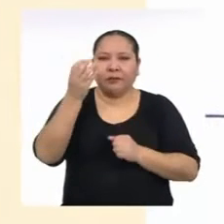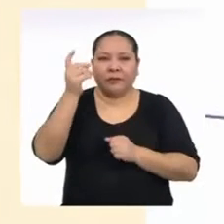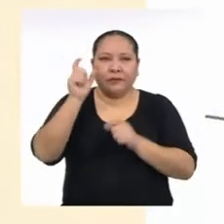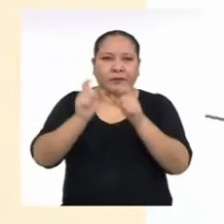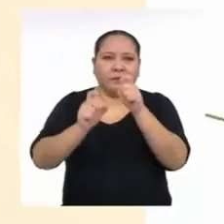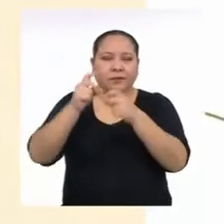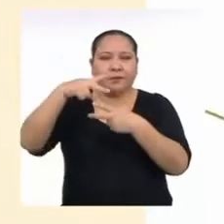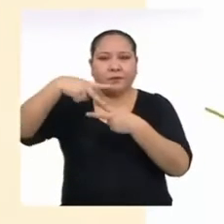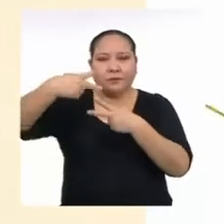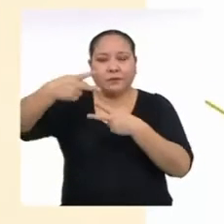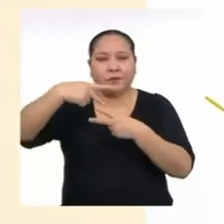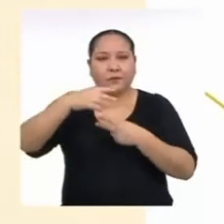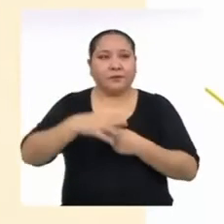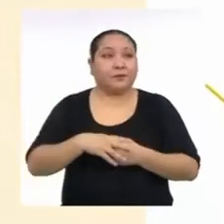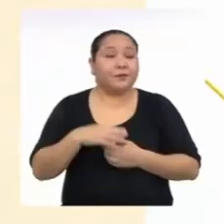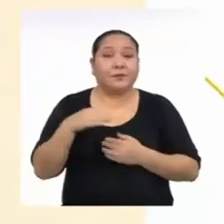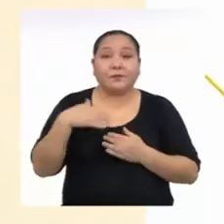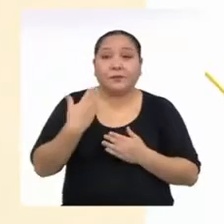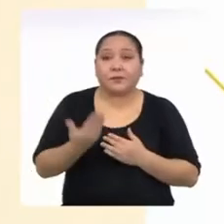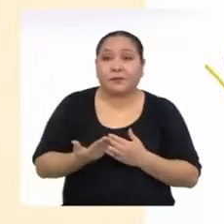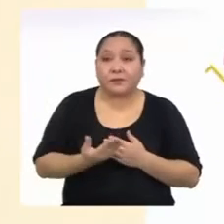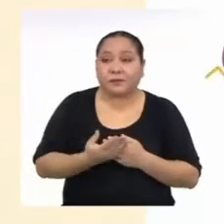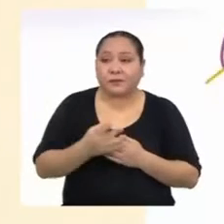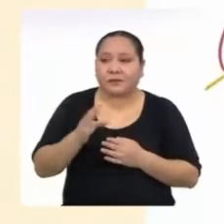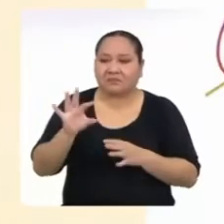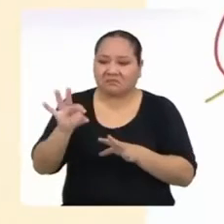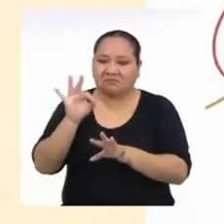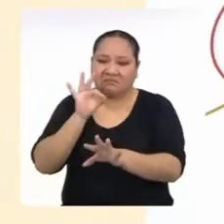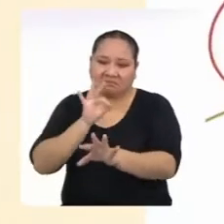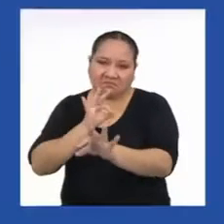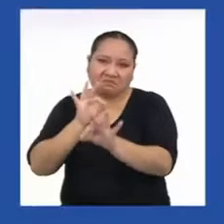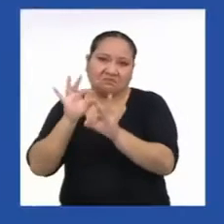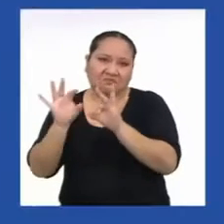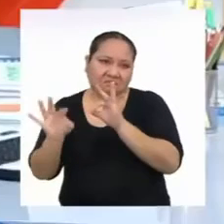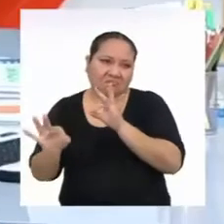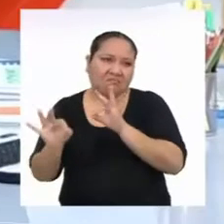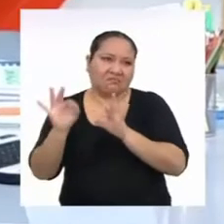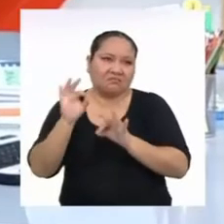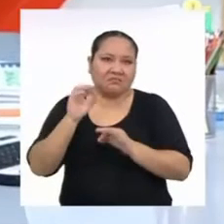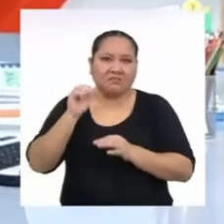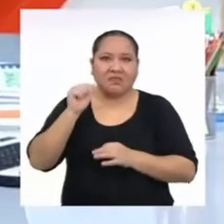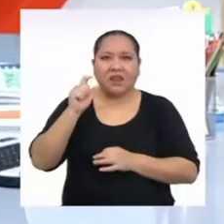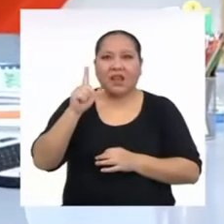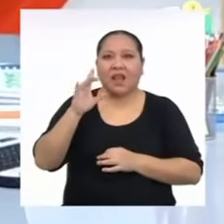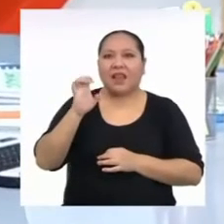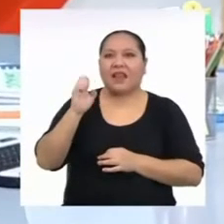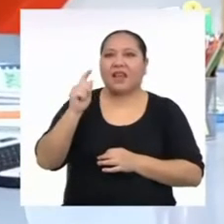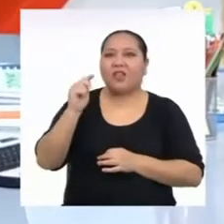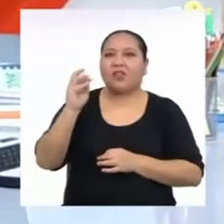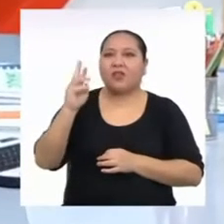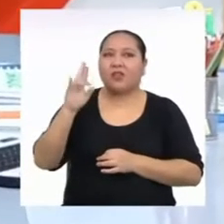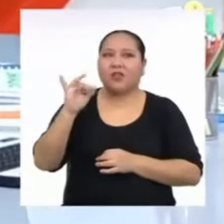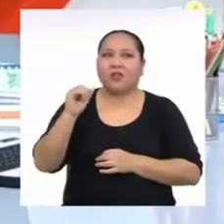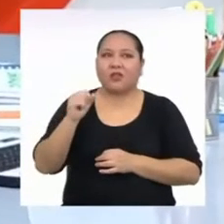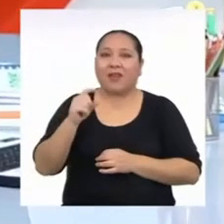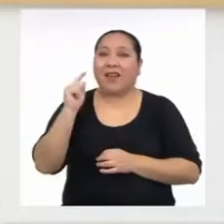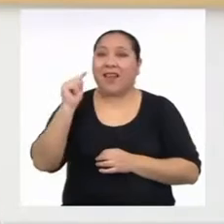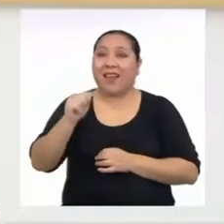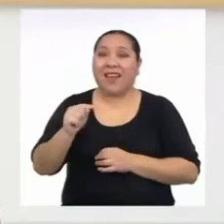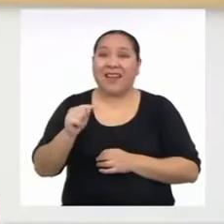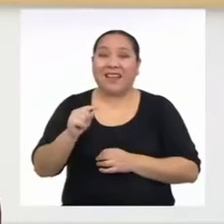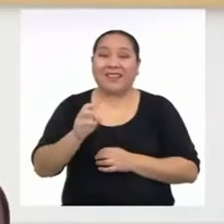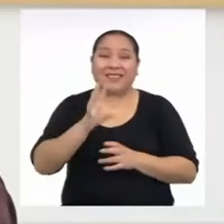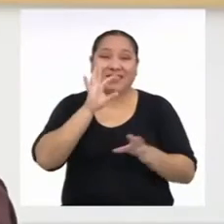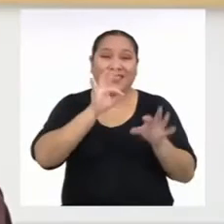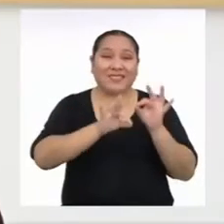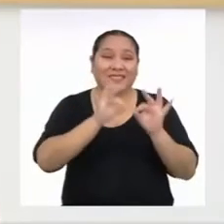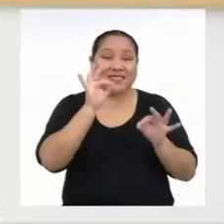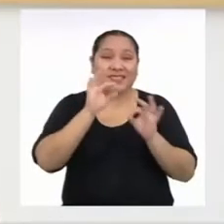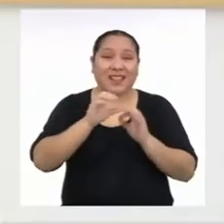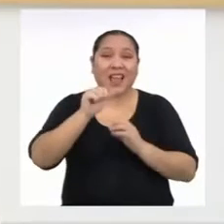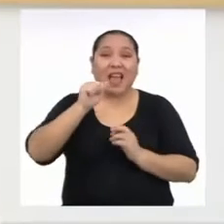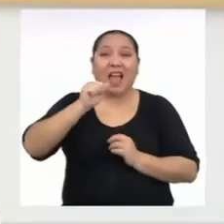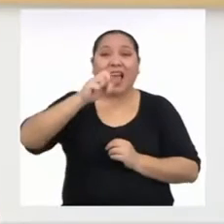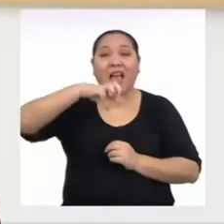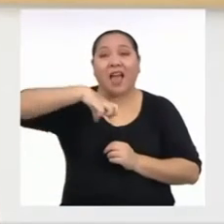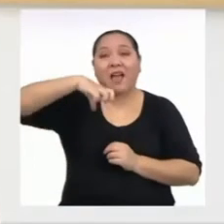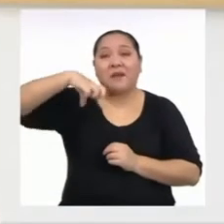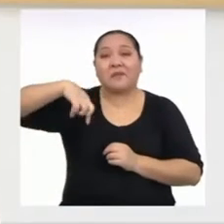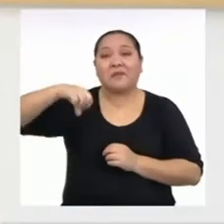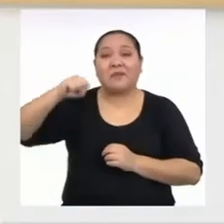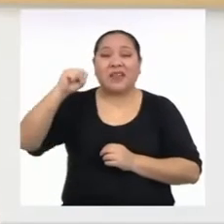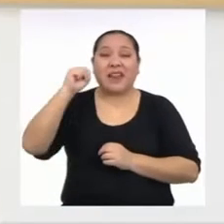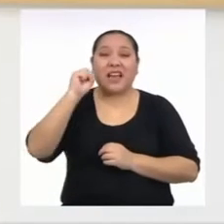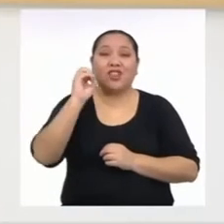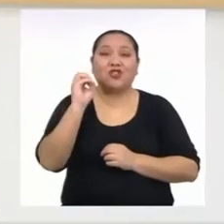Y luego, a través de un método aleatorio, que puede ser ¡una aplicación para sorteos! Sí,